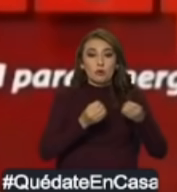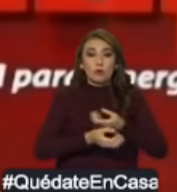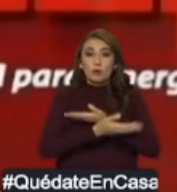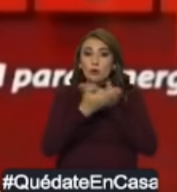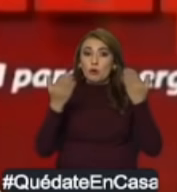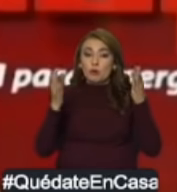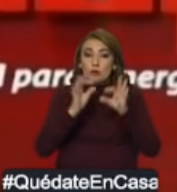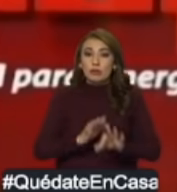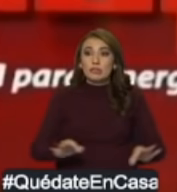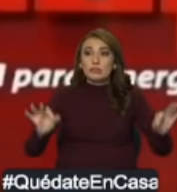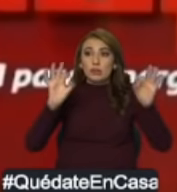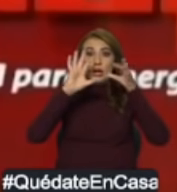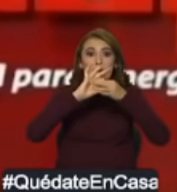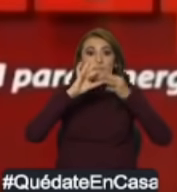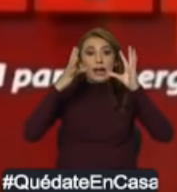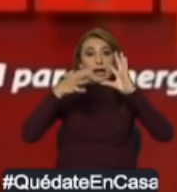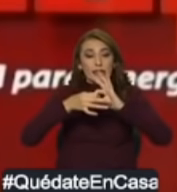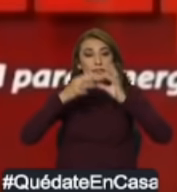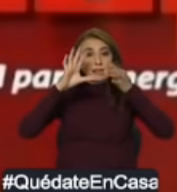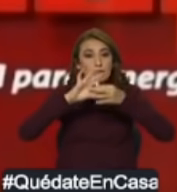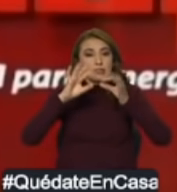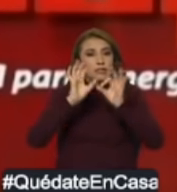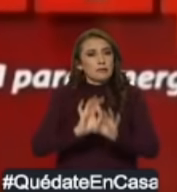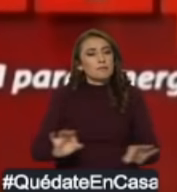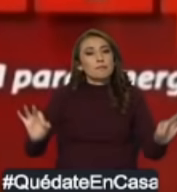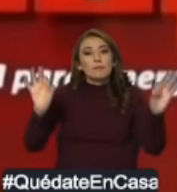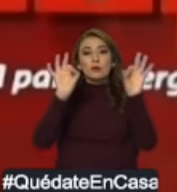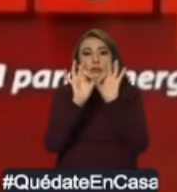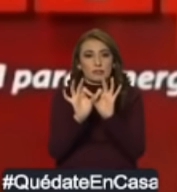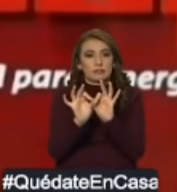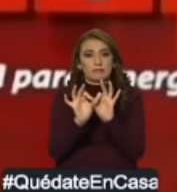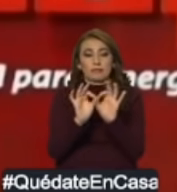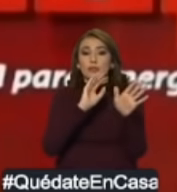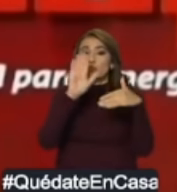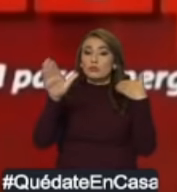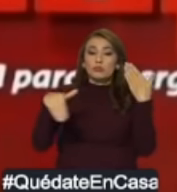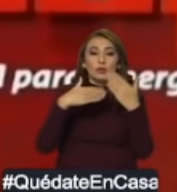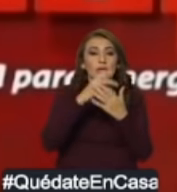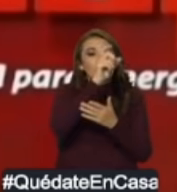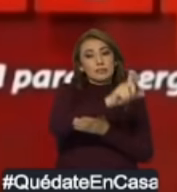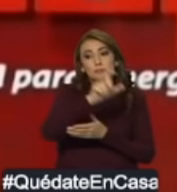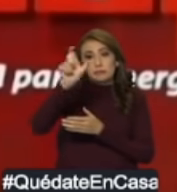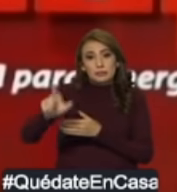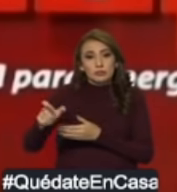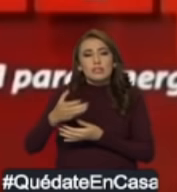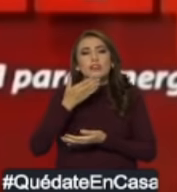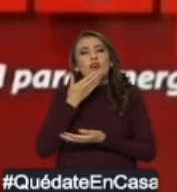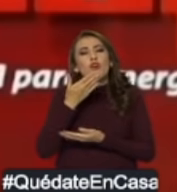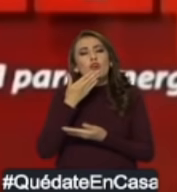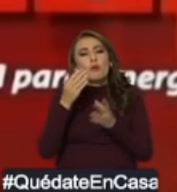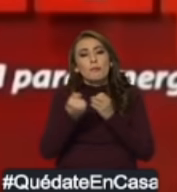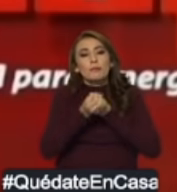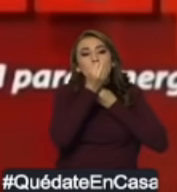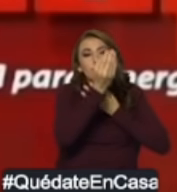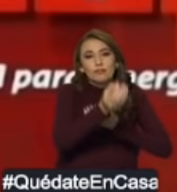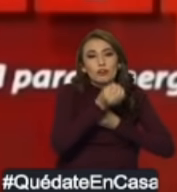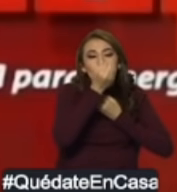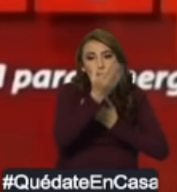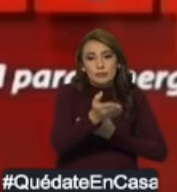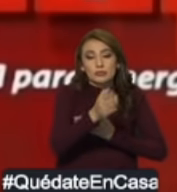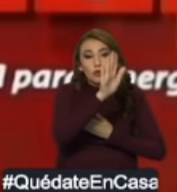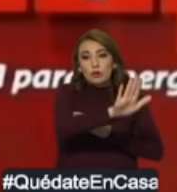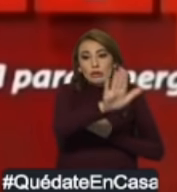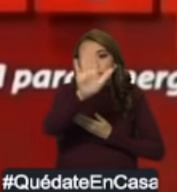de lo que estamos acostumbrados, nos parece que era fundamental que toda la ciudadanía conozca cuál es la información que se va a entregar a